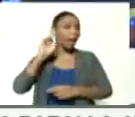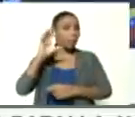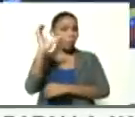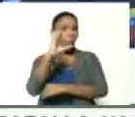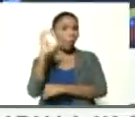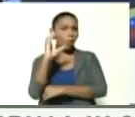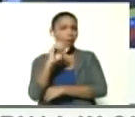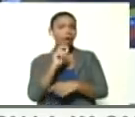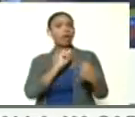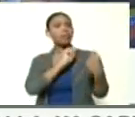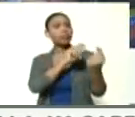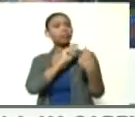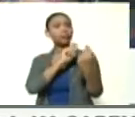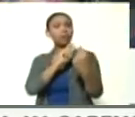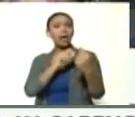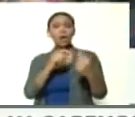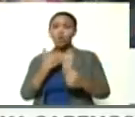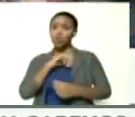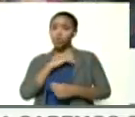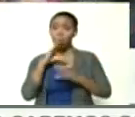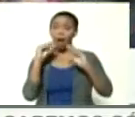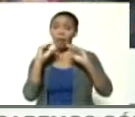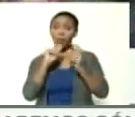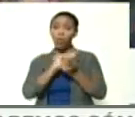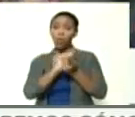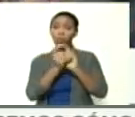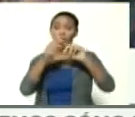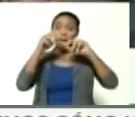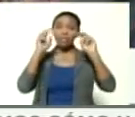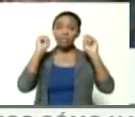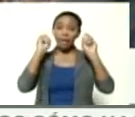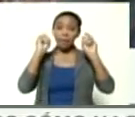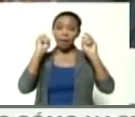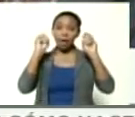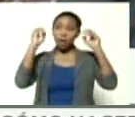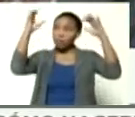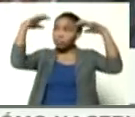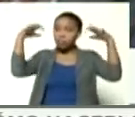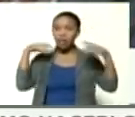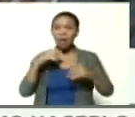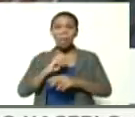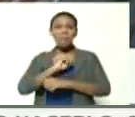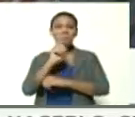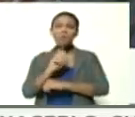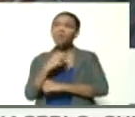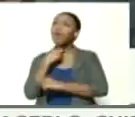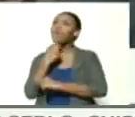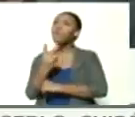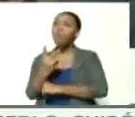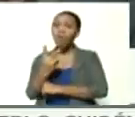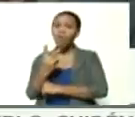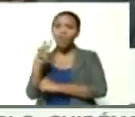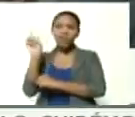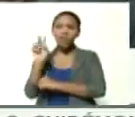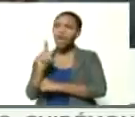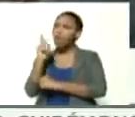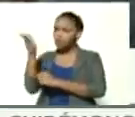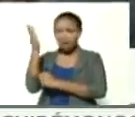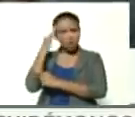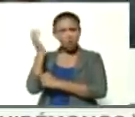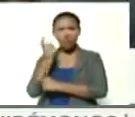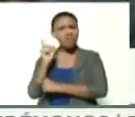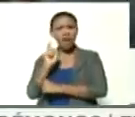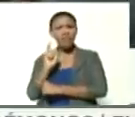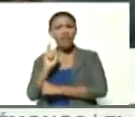radio, si, así estemos hablando del cambio climático, terminan preguntándole al vocero venezolano: mire, ¿y usted no sabe